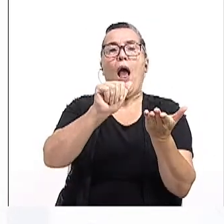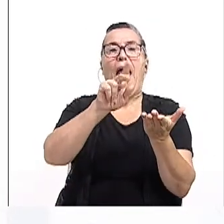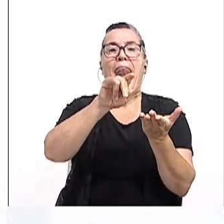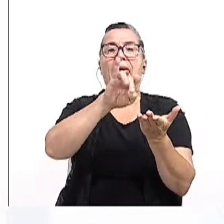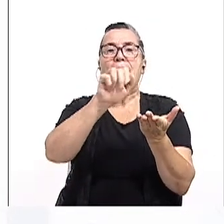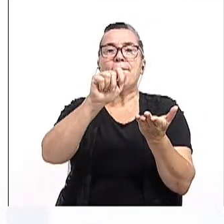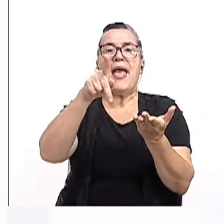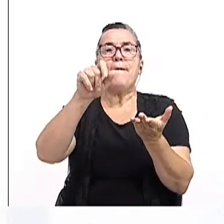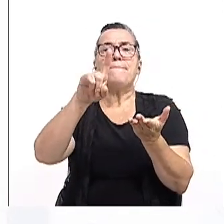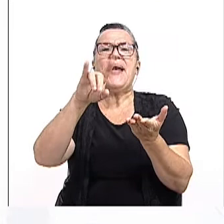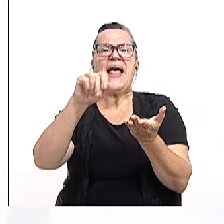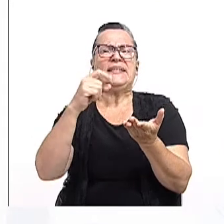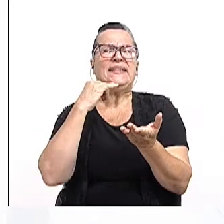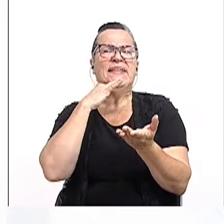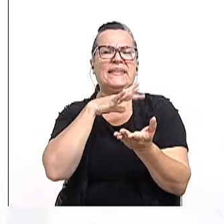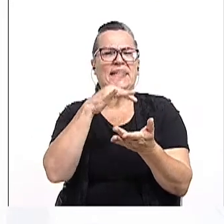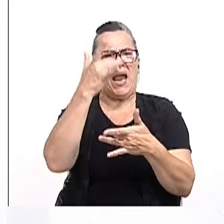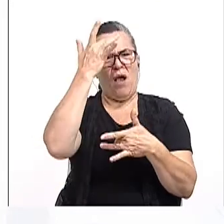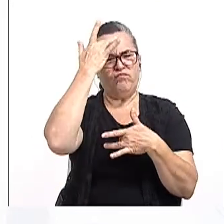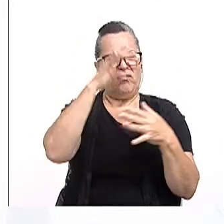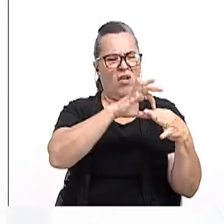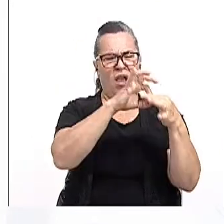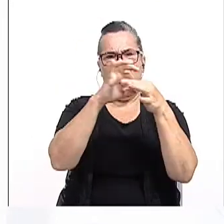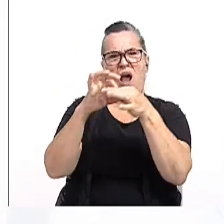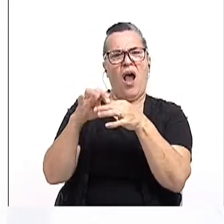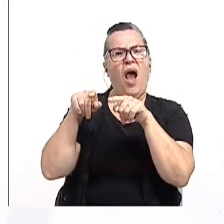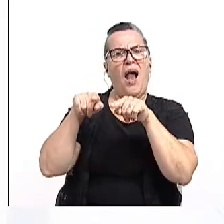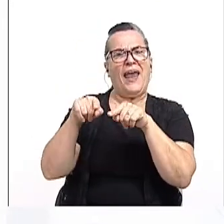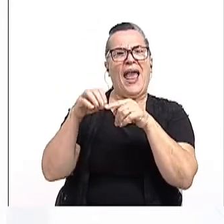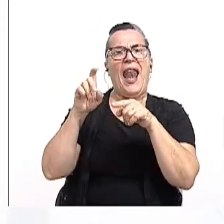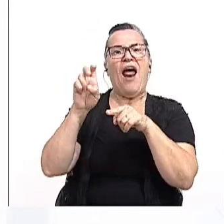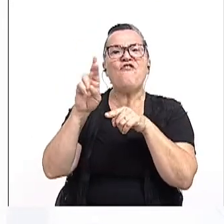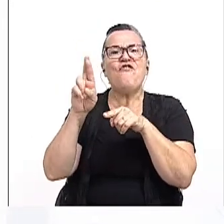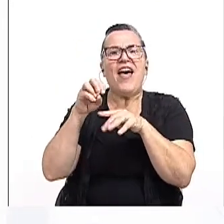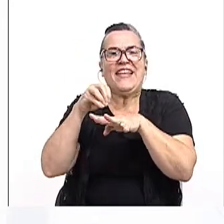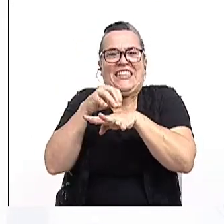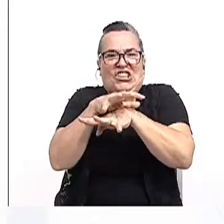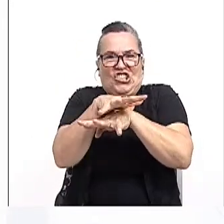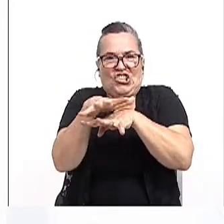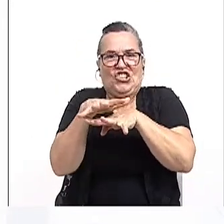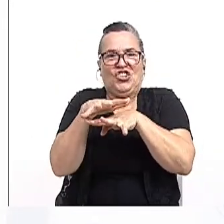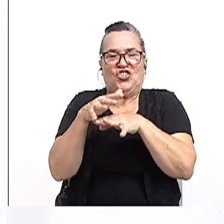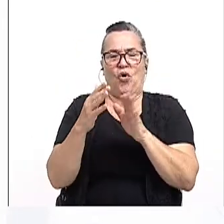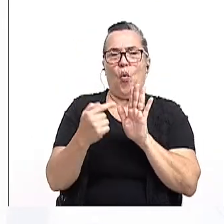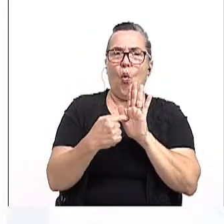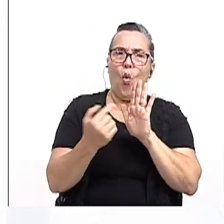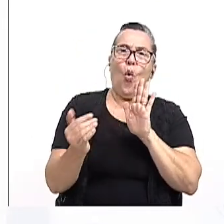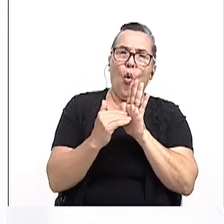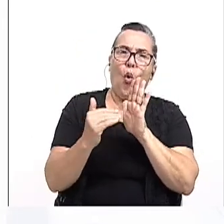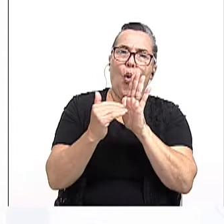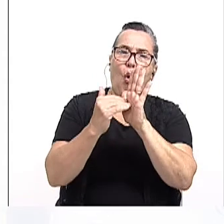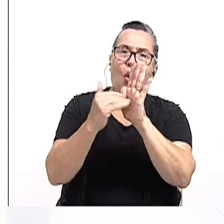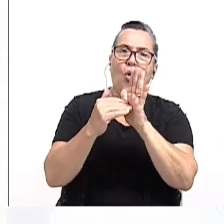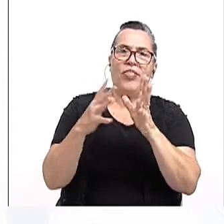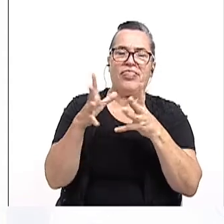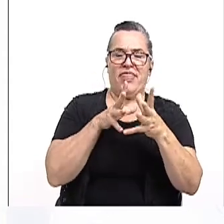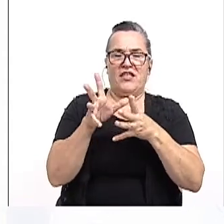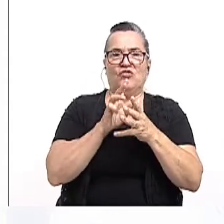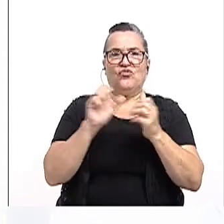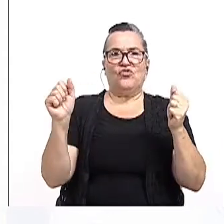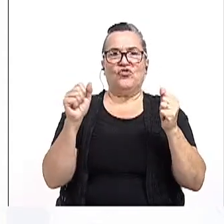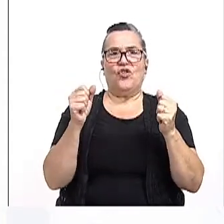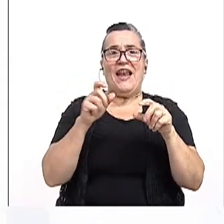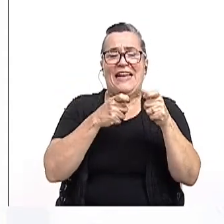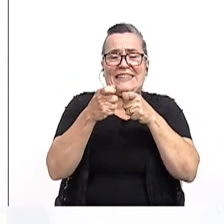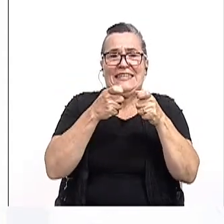Se trata de una rara enfermedad vinculada, en este caso, a la radiación. La exposición continuada acabó por destruir las líneas